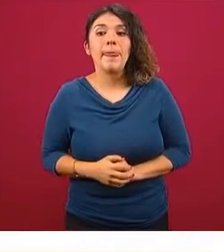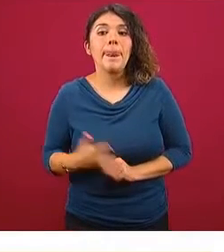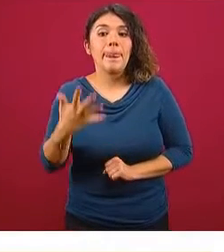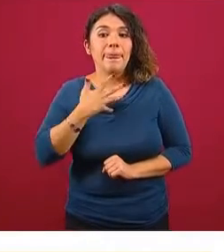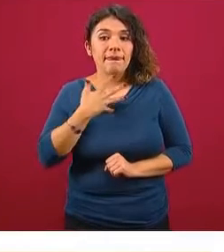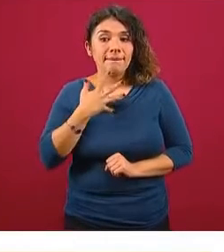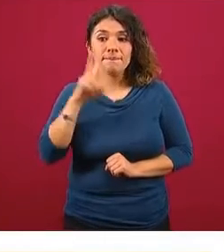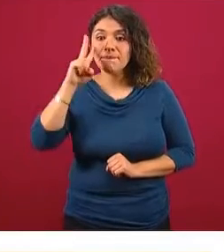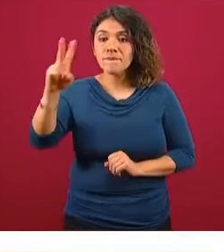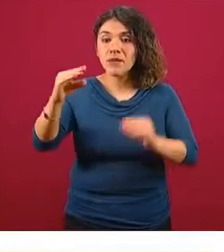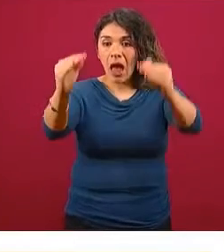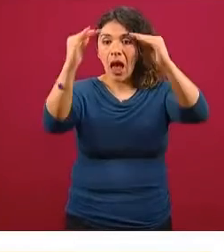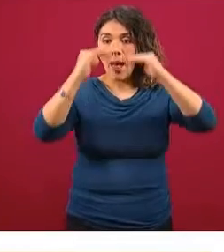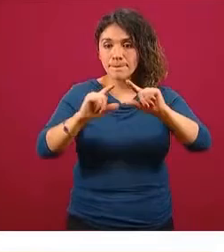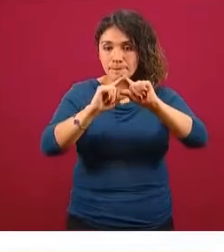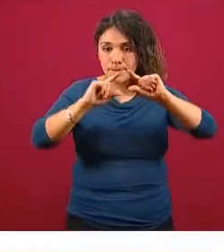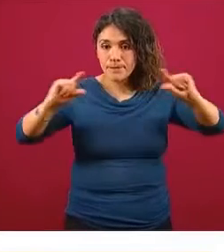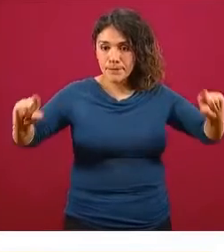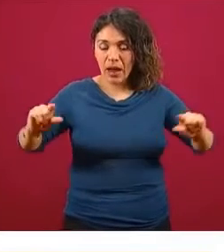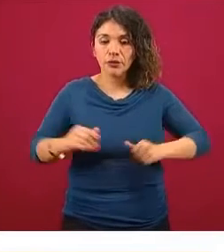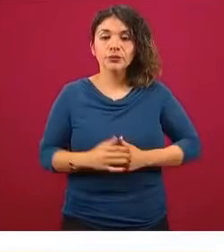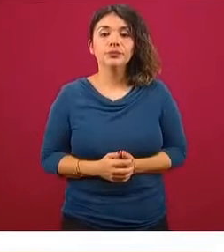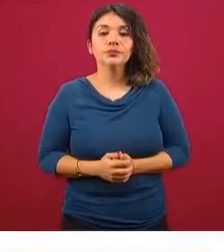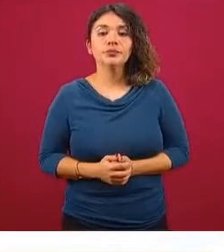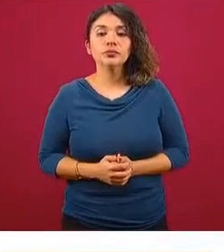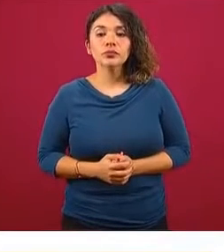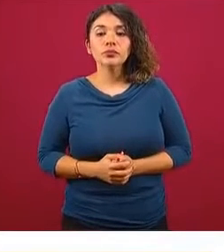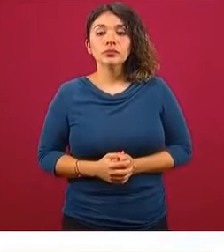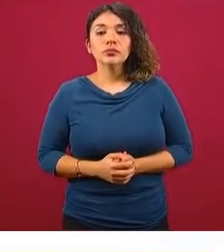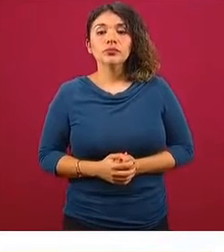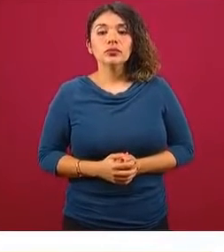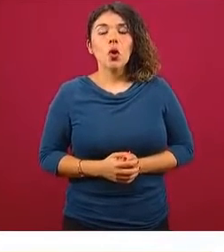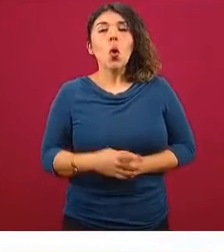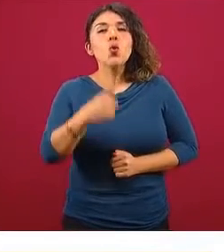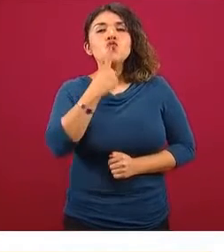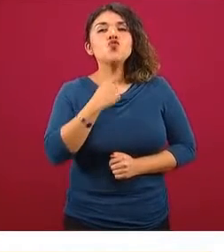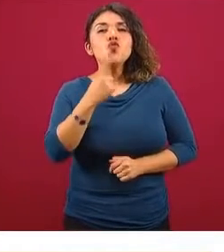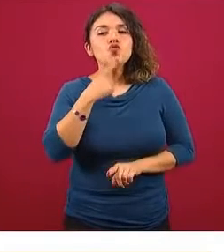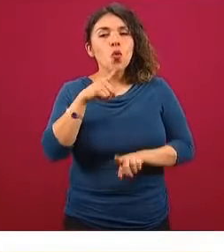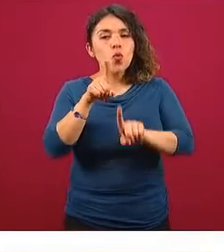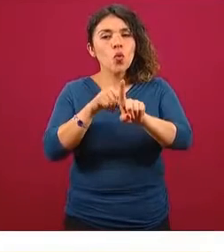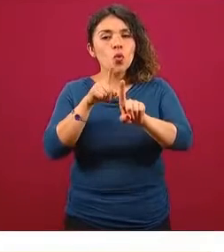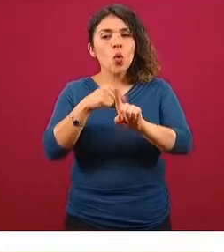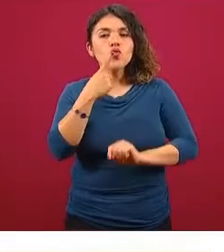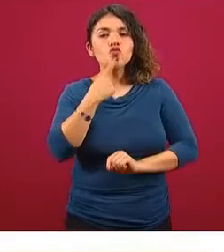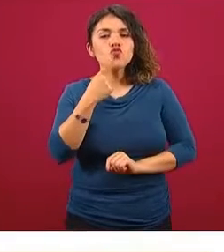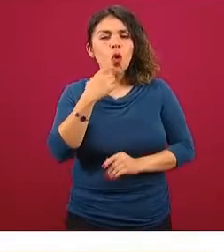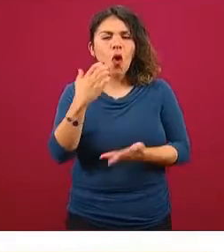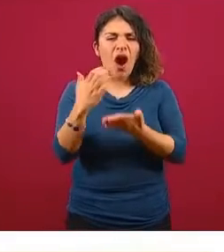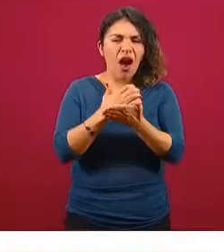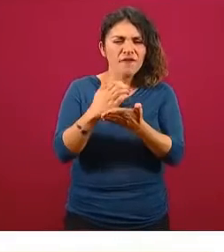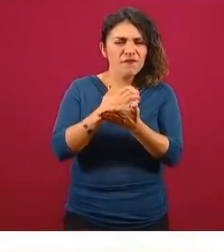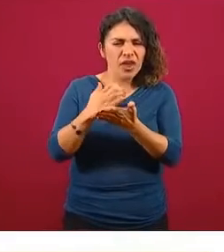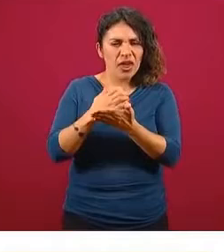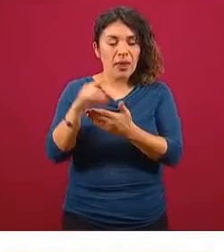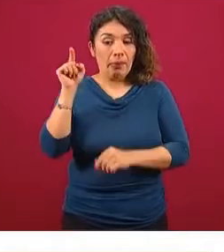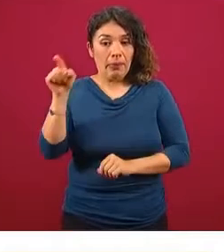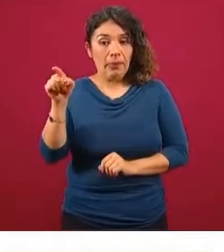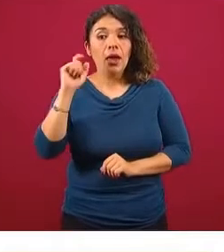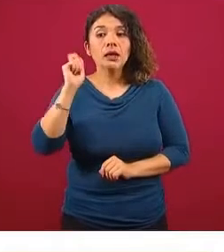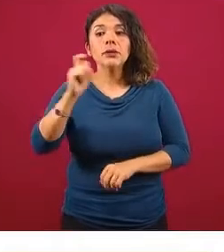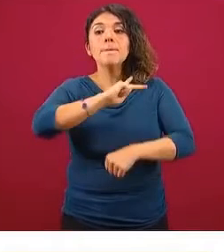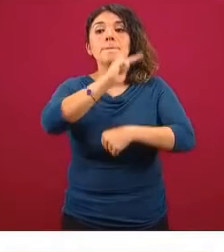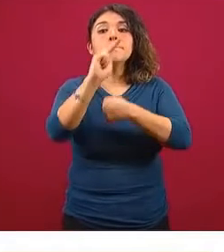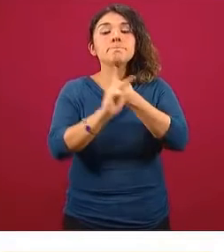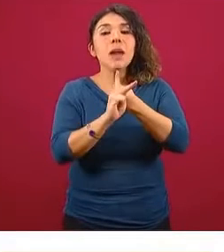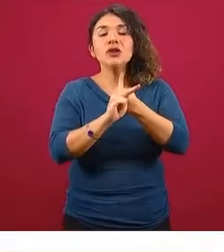comentadas en la parte de abajo. Vamos a ir por ellas. En color rojo o marrón son aquellos